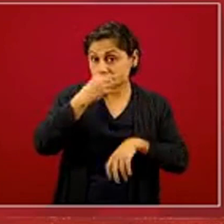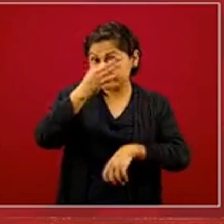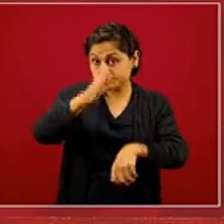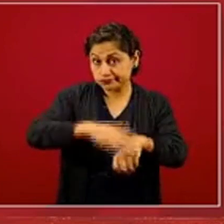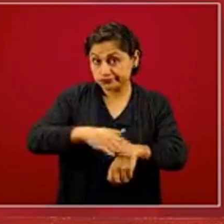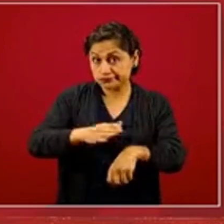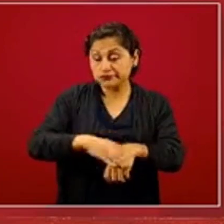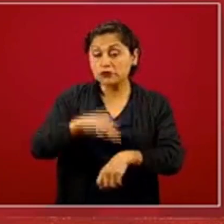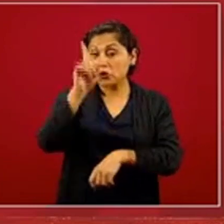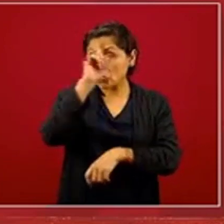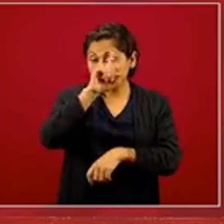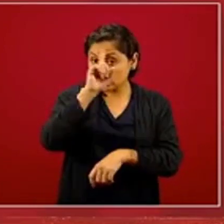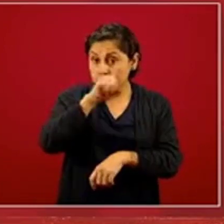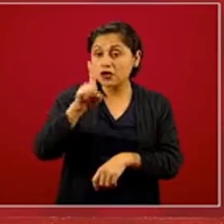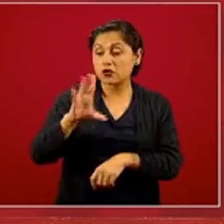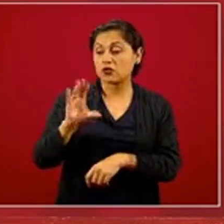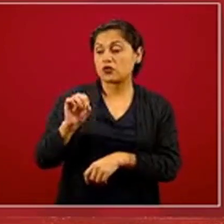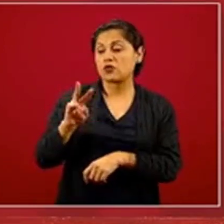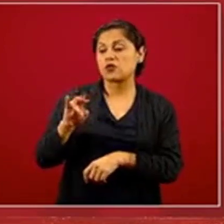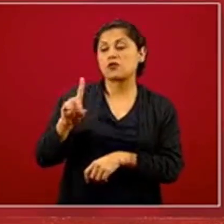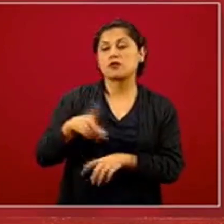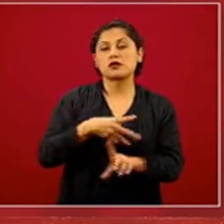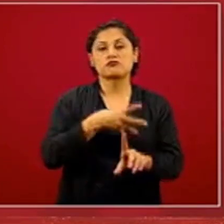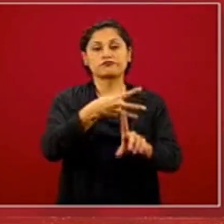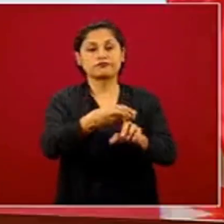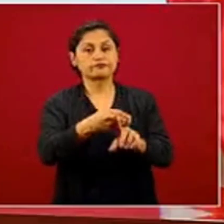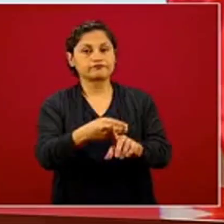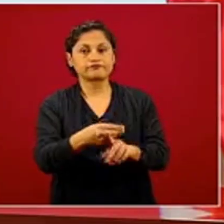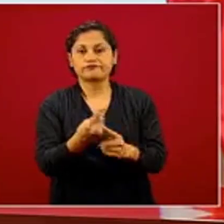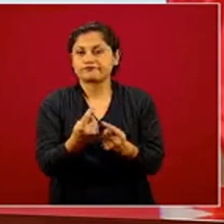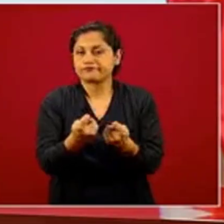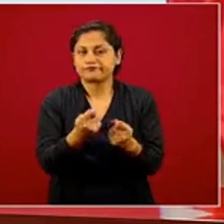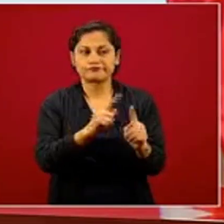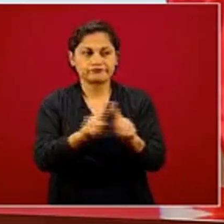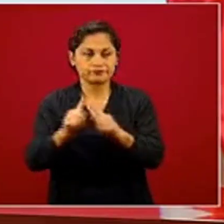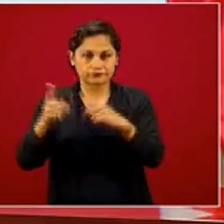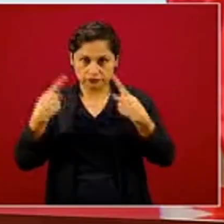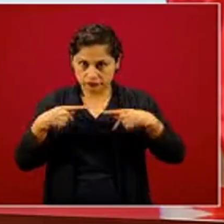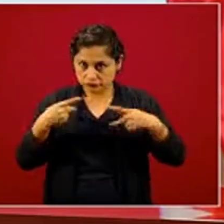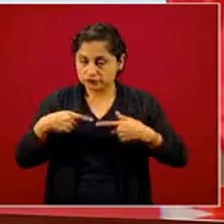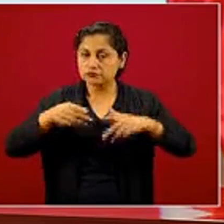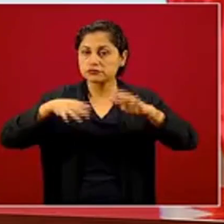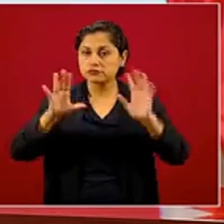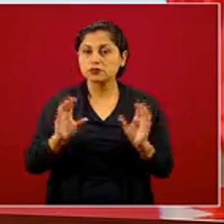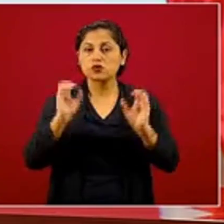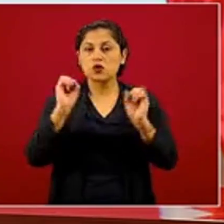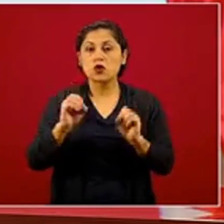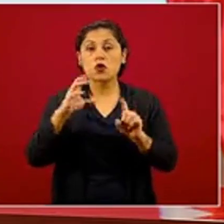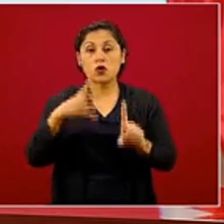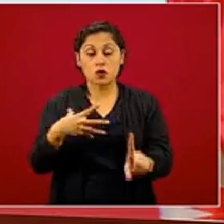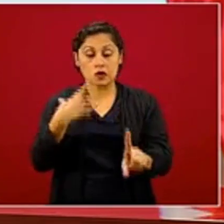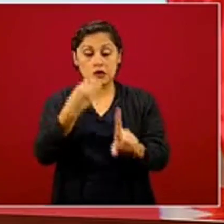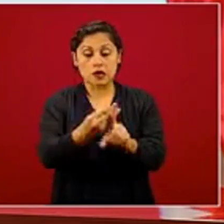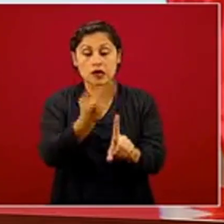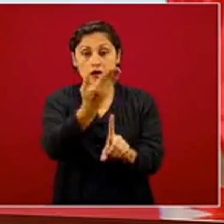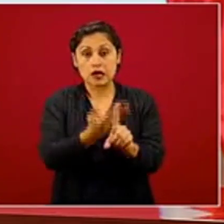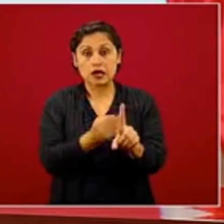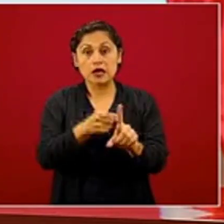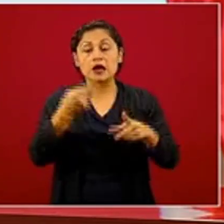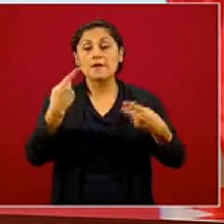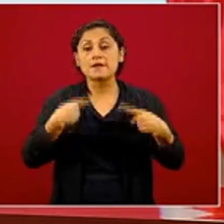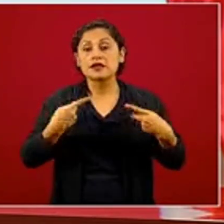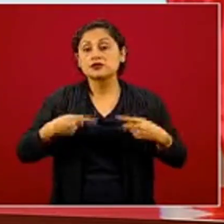COVID puede afectar a cualquier persona, COVID en una persona que tiene enfermedades crónicas, diabetes, hipertensión,